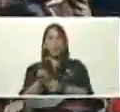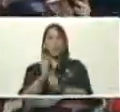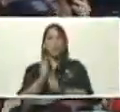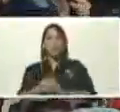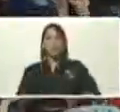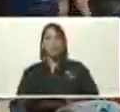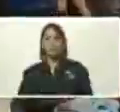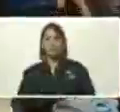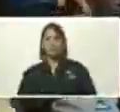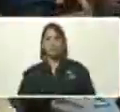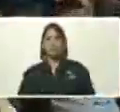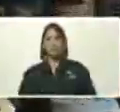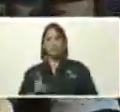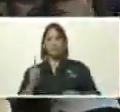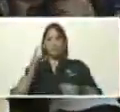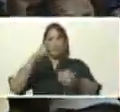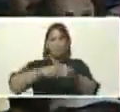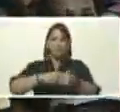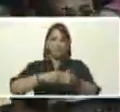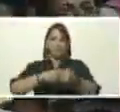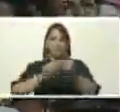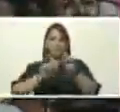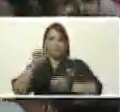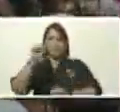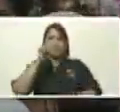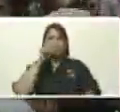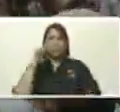Anótense en el Tinder de Superbigote.